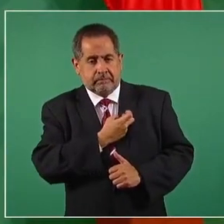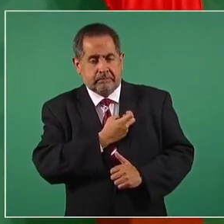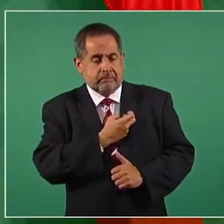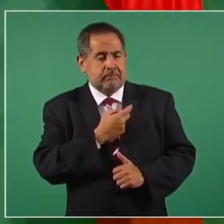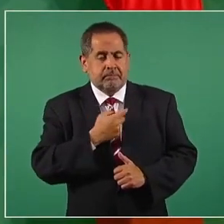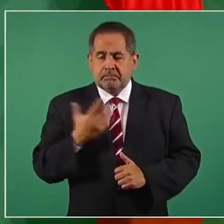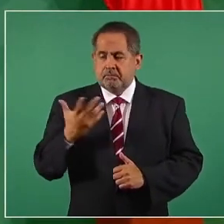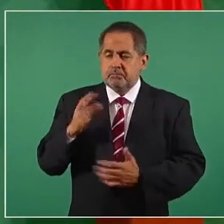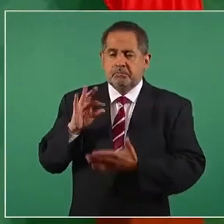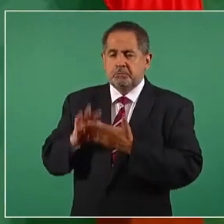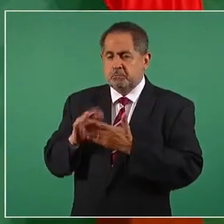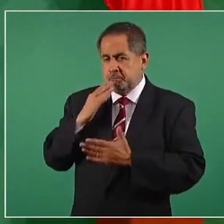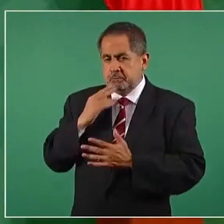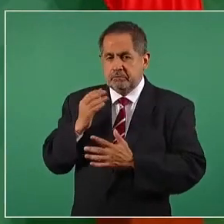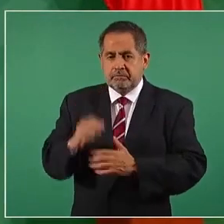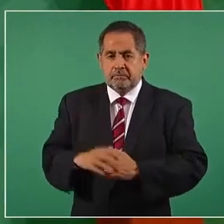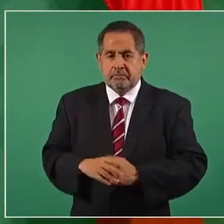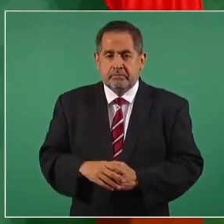53.5.